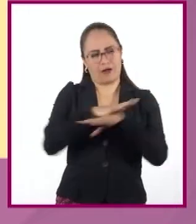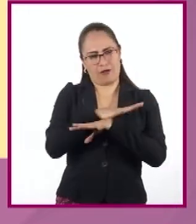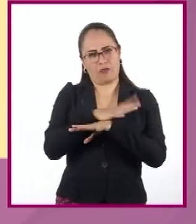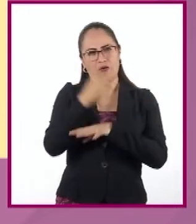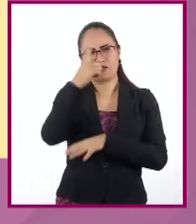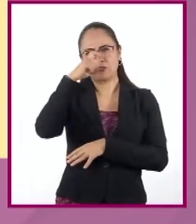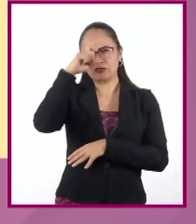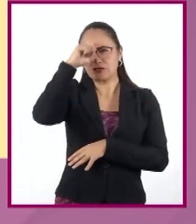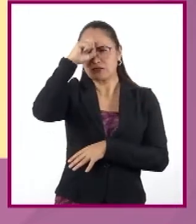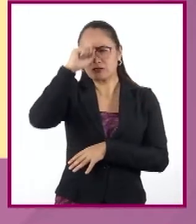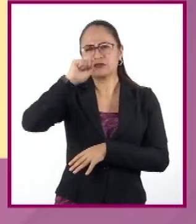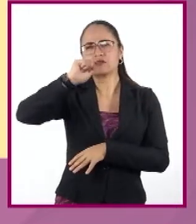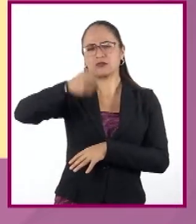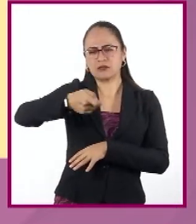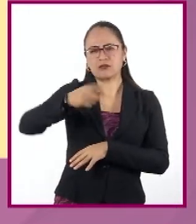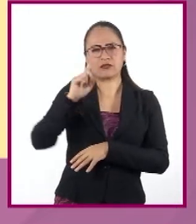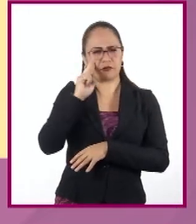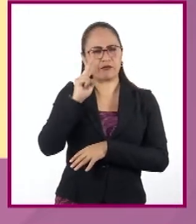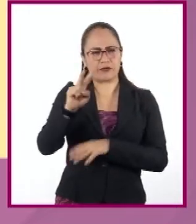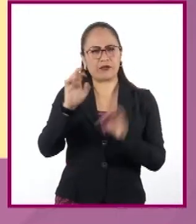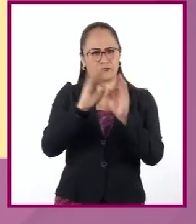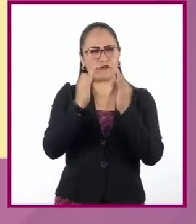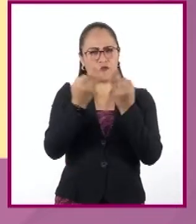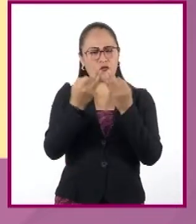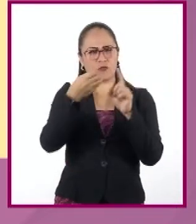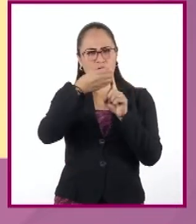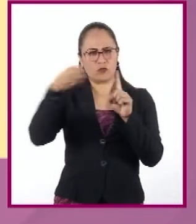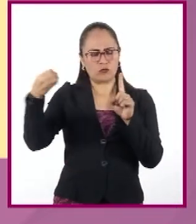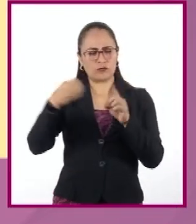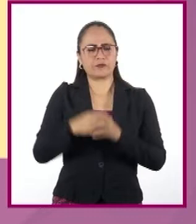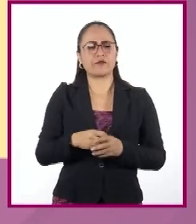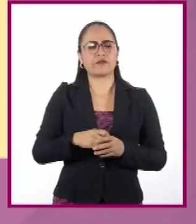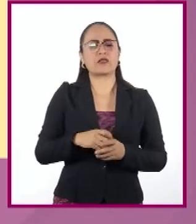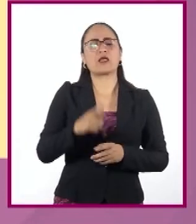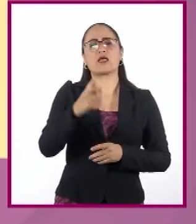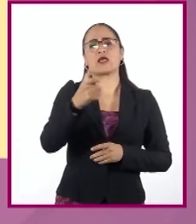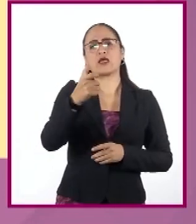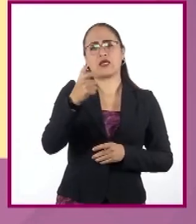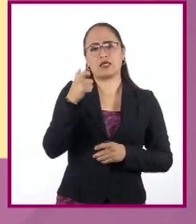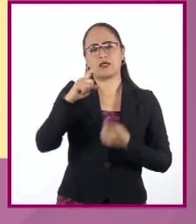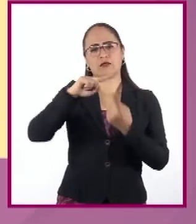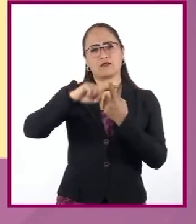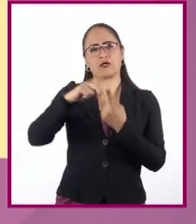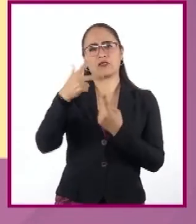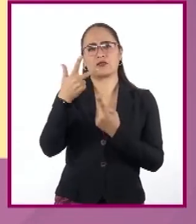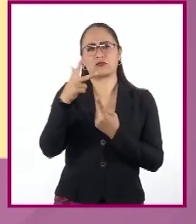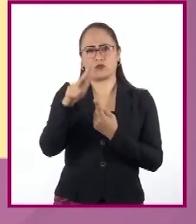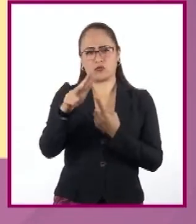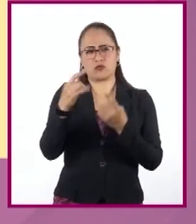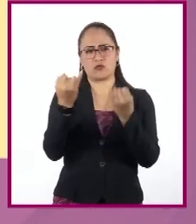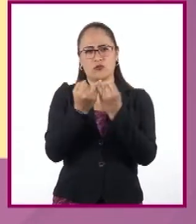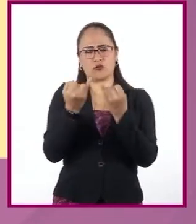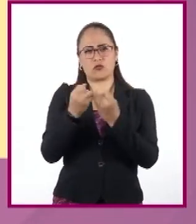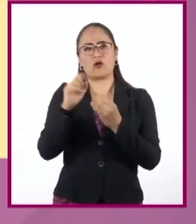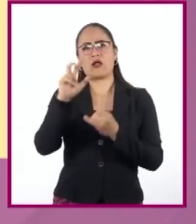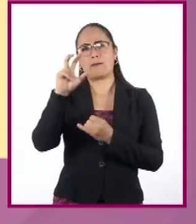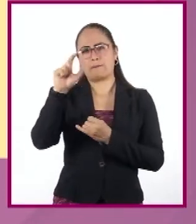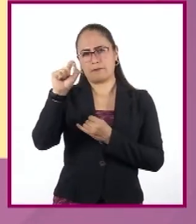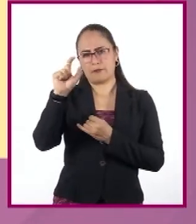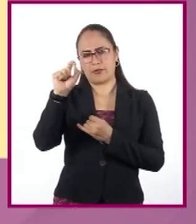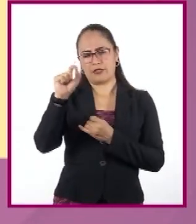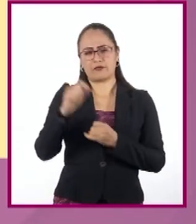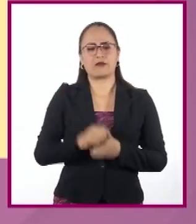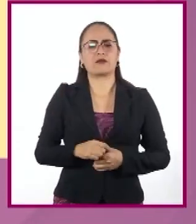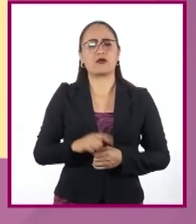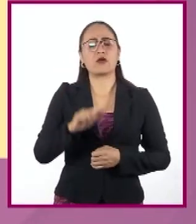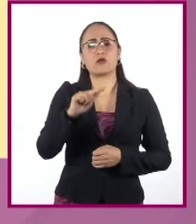para que las ecuaciones nos queden así: x más 8 igual a 20 o 12 menos m igual